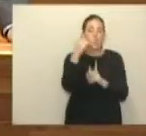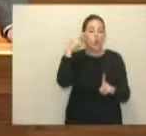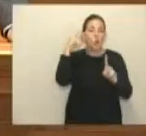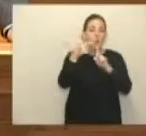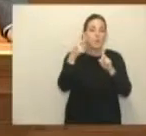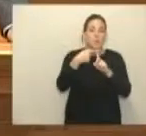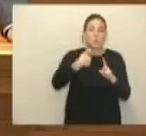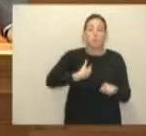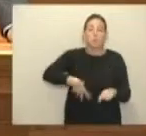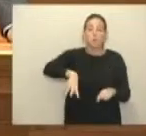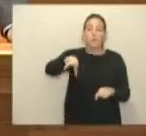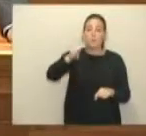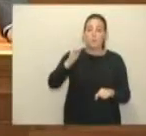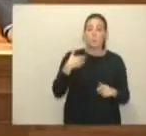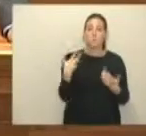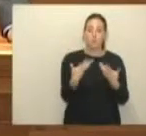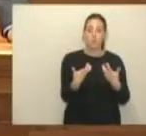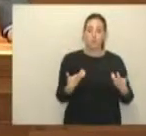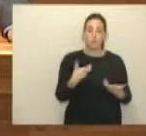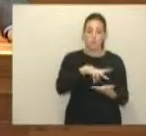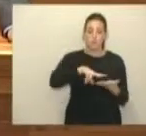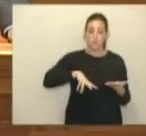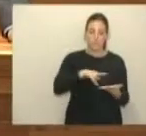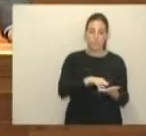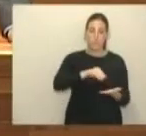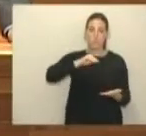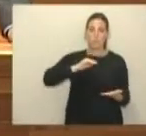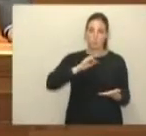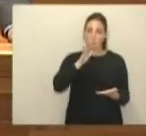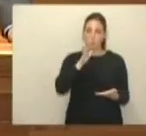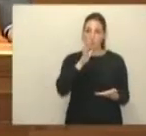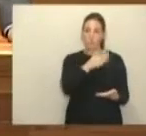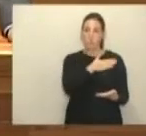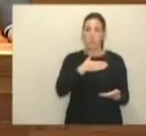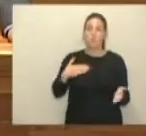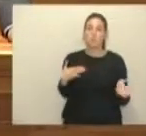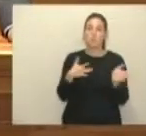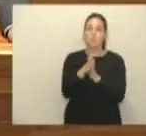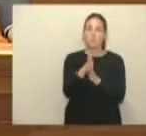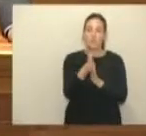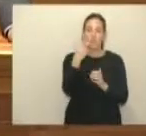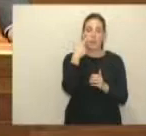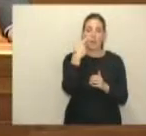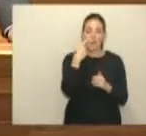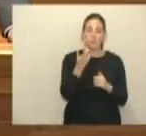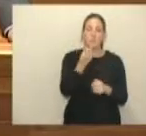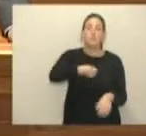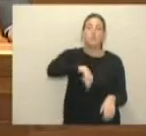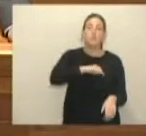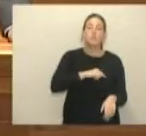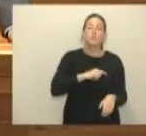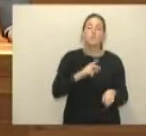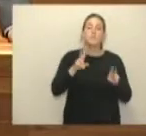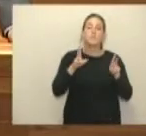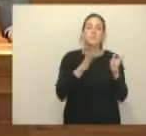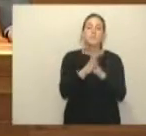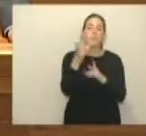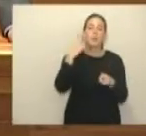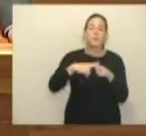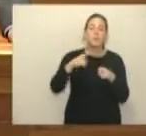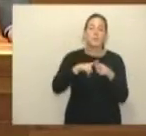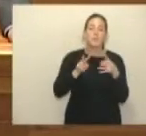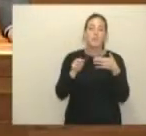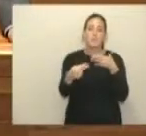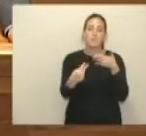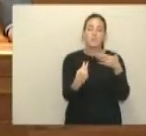decir esto de las medidas oportunas para avanzar hacia la total transparencia. Para nosotros esta es una política la política de